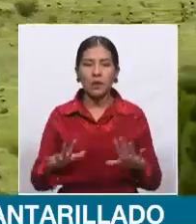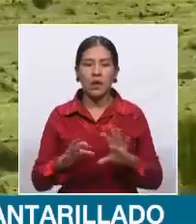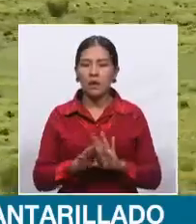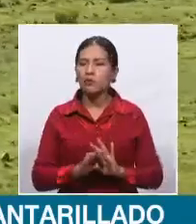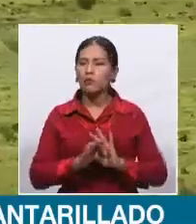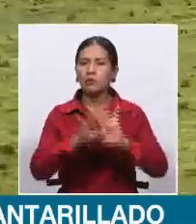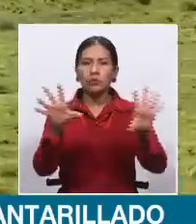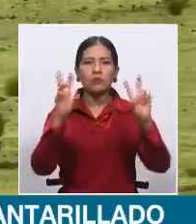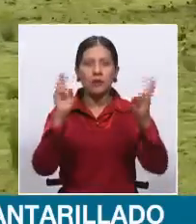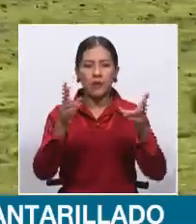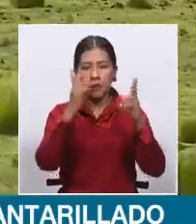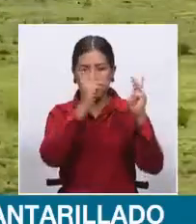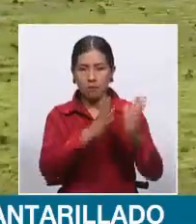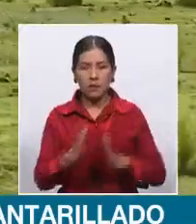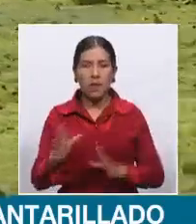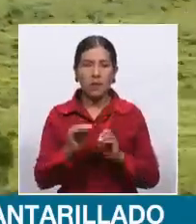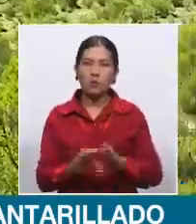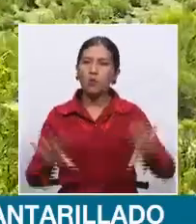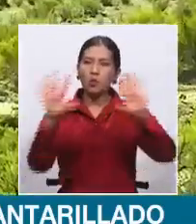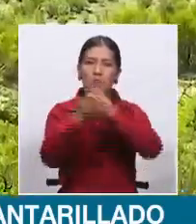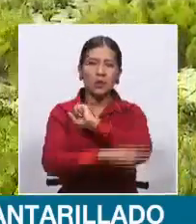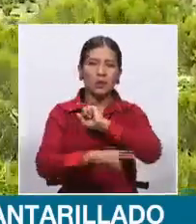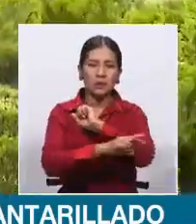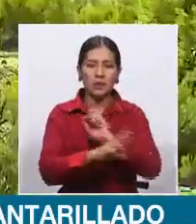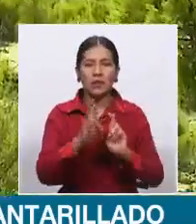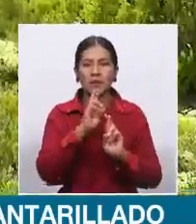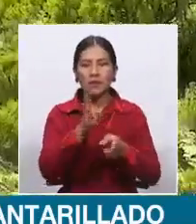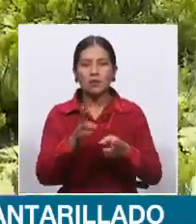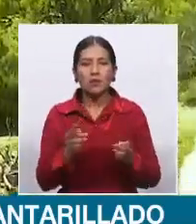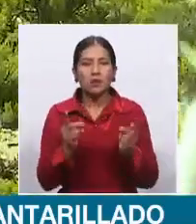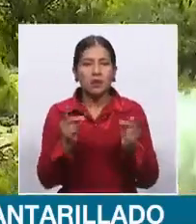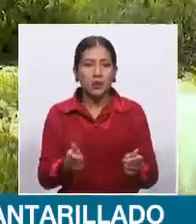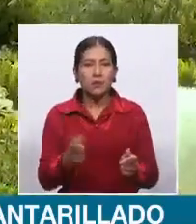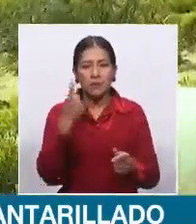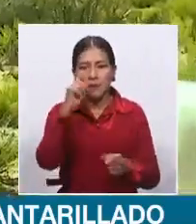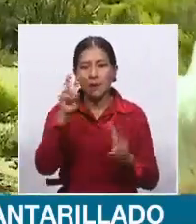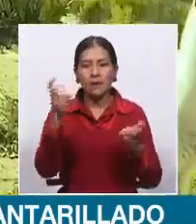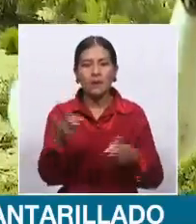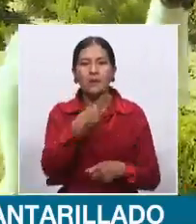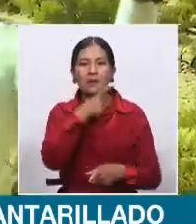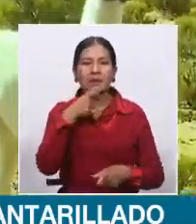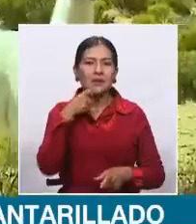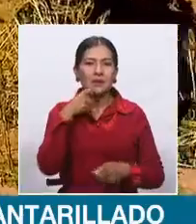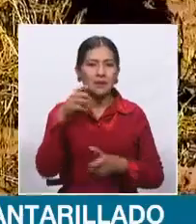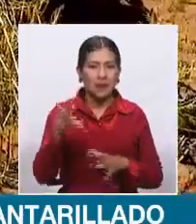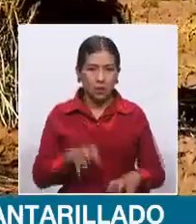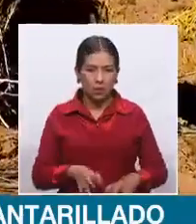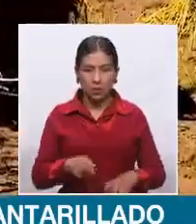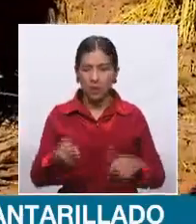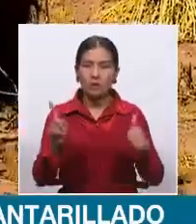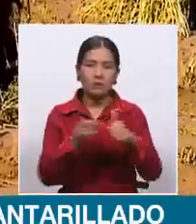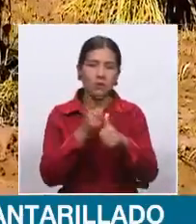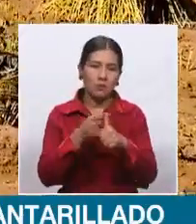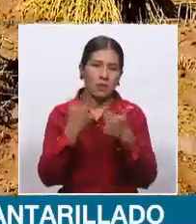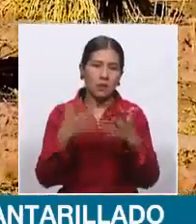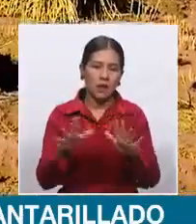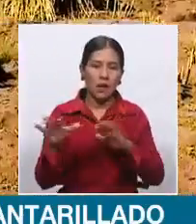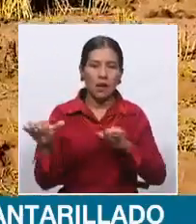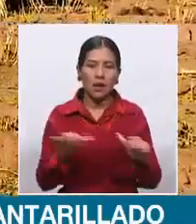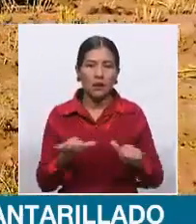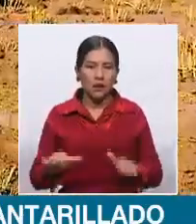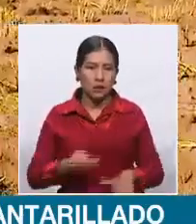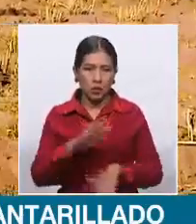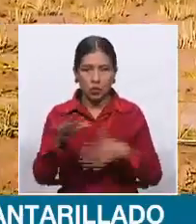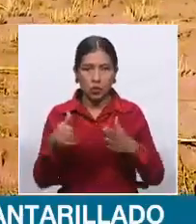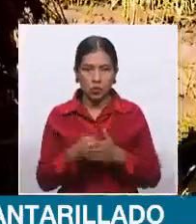ha lanzado el Plan Plurinacional de Respuesta Inmediata para la Sequía. Entonces, esta es una de las primeras acciones que